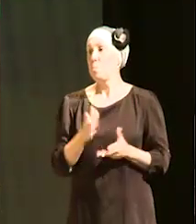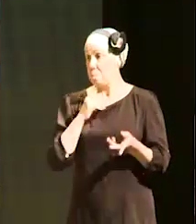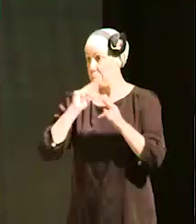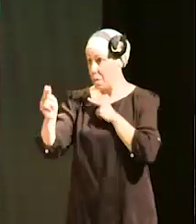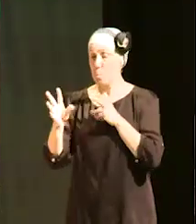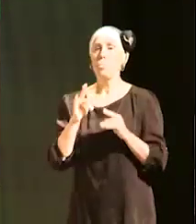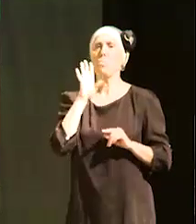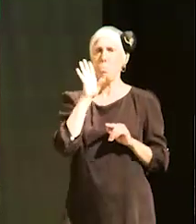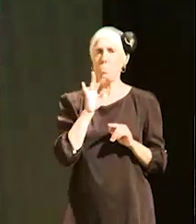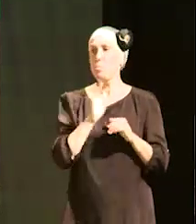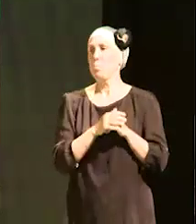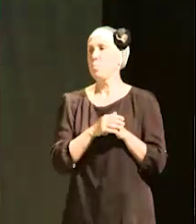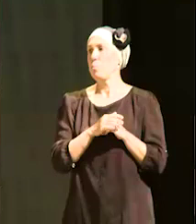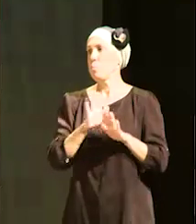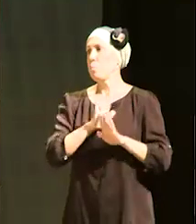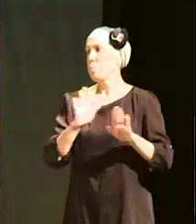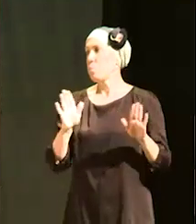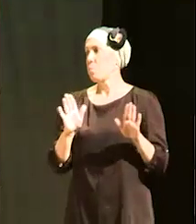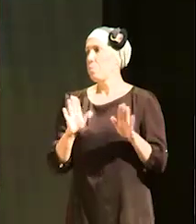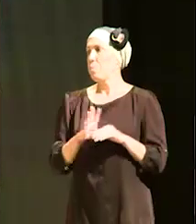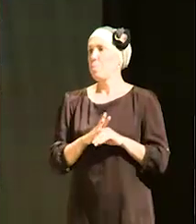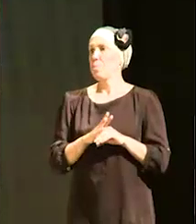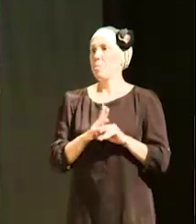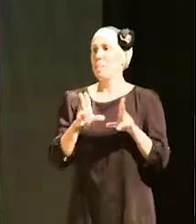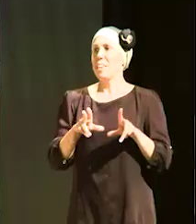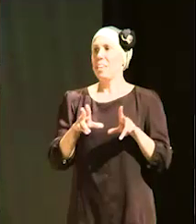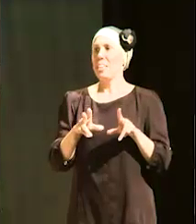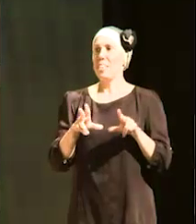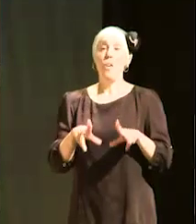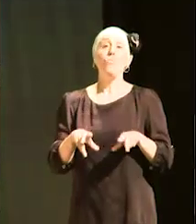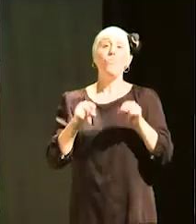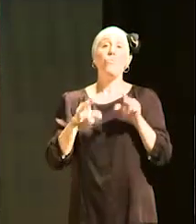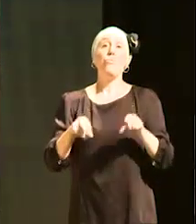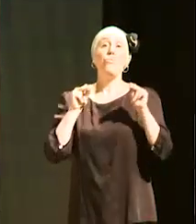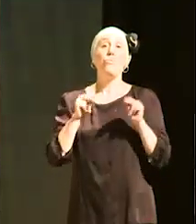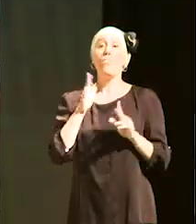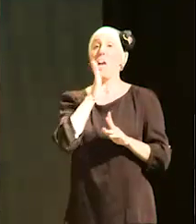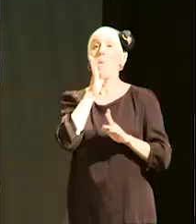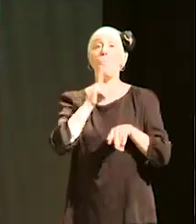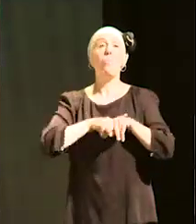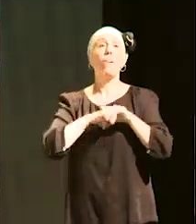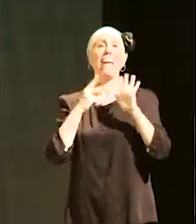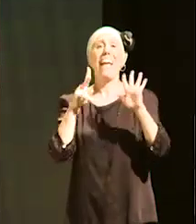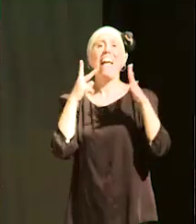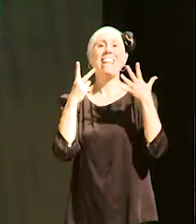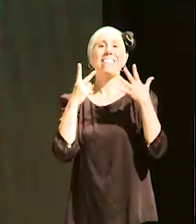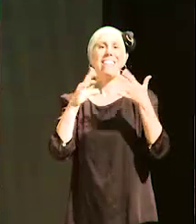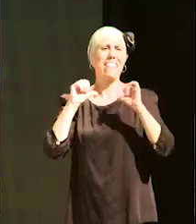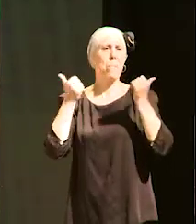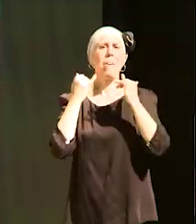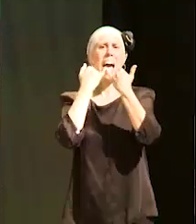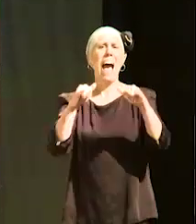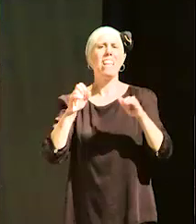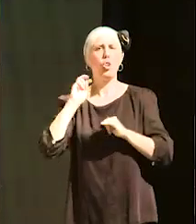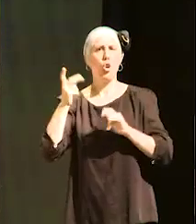gracias lo vamos a dejar aquí gracias.patricia porque a las 7 empezamos mus y circus como